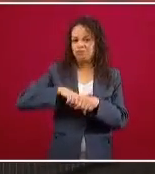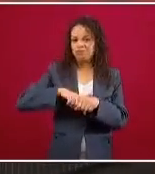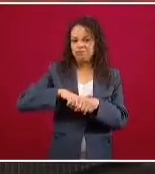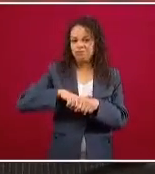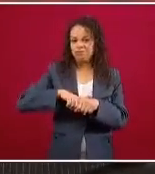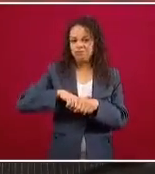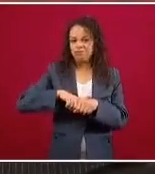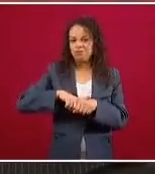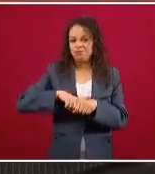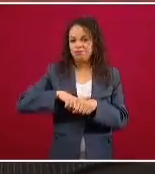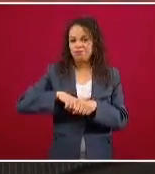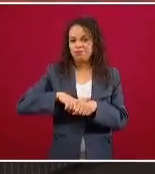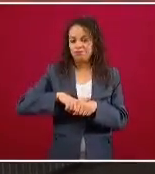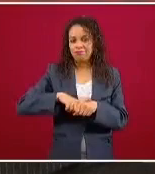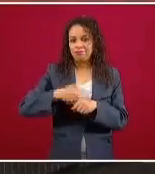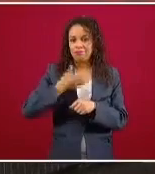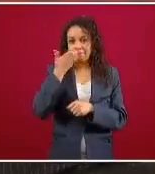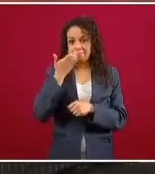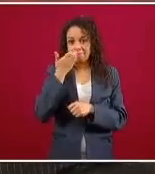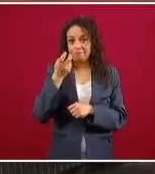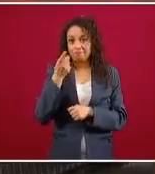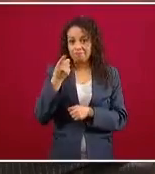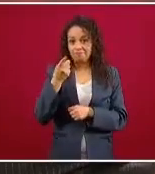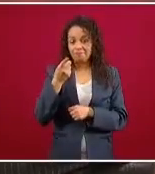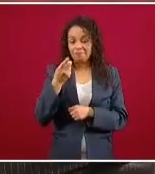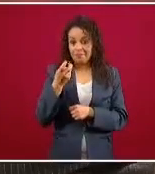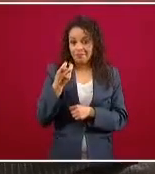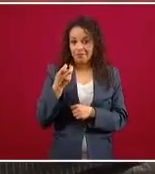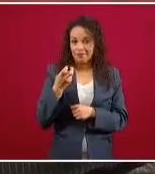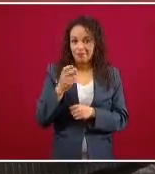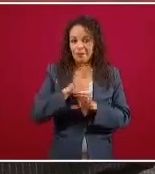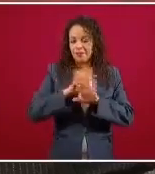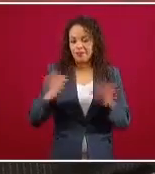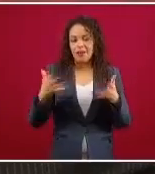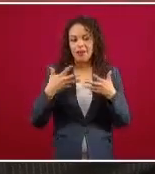le dieron inmunidad a nuestro pueblo.